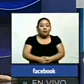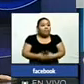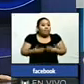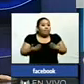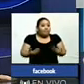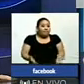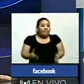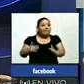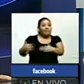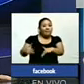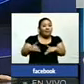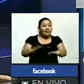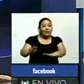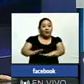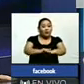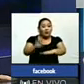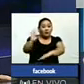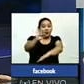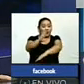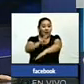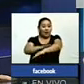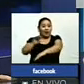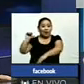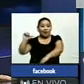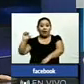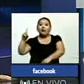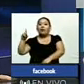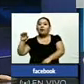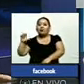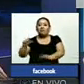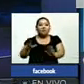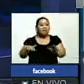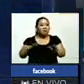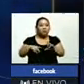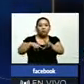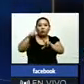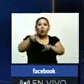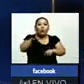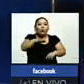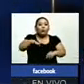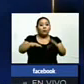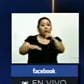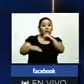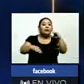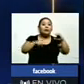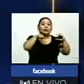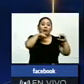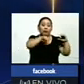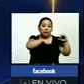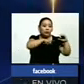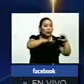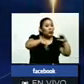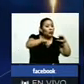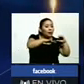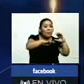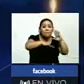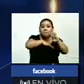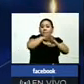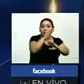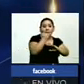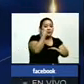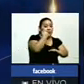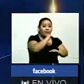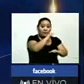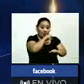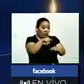Y las acciones contra el zancudo Aedes aegypti también incrementaron en la zona occidental, porque es precisamente el territorio donde más afecciones